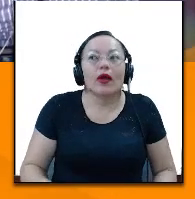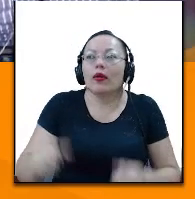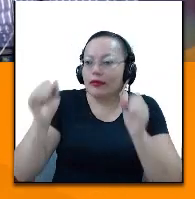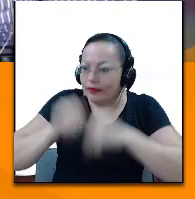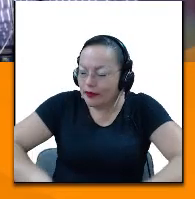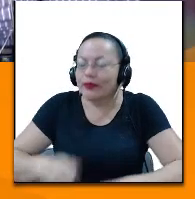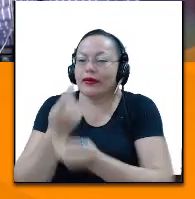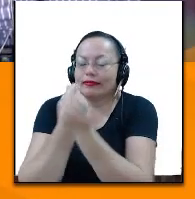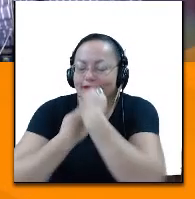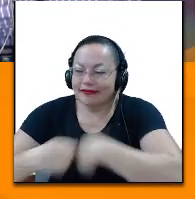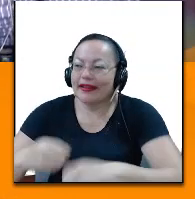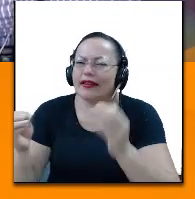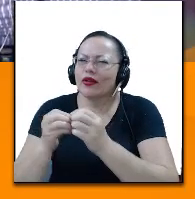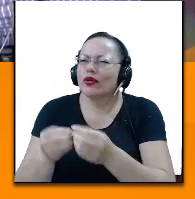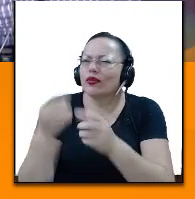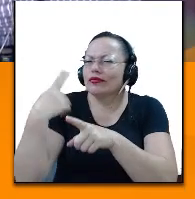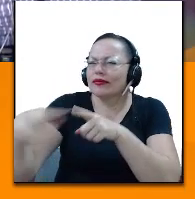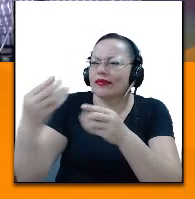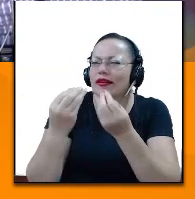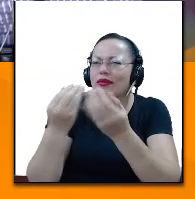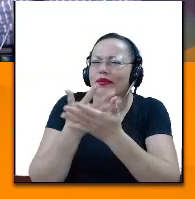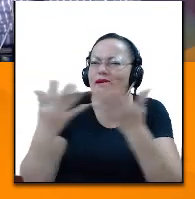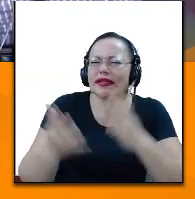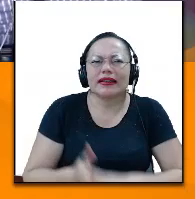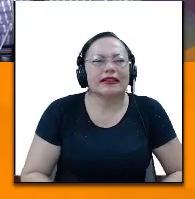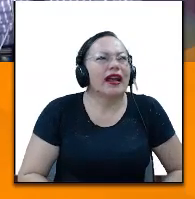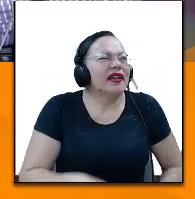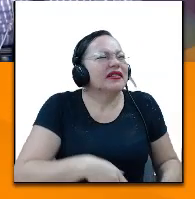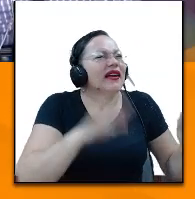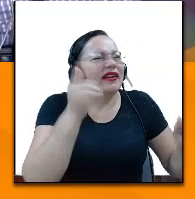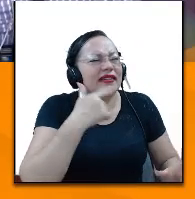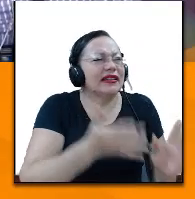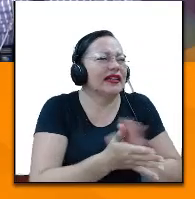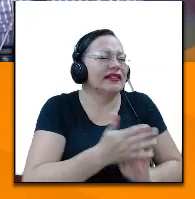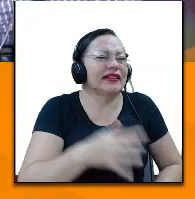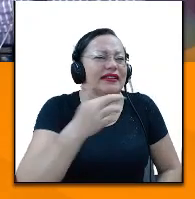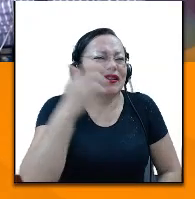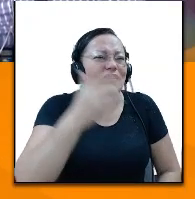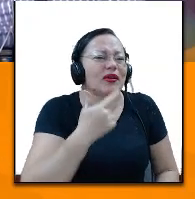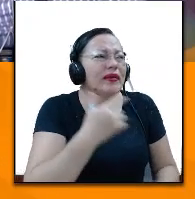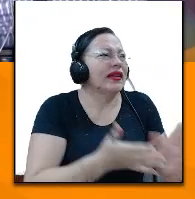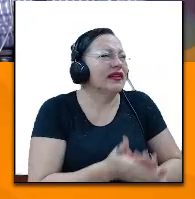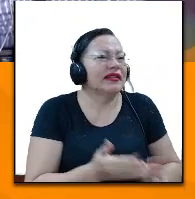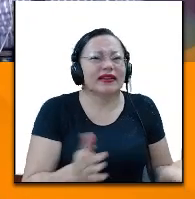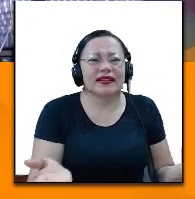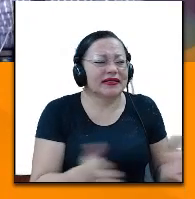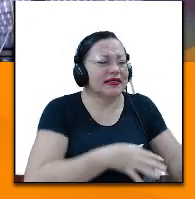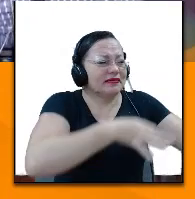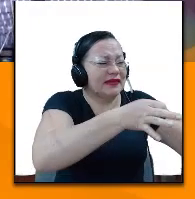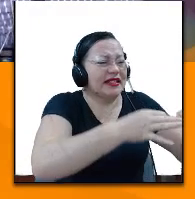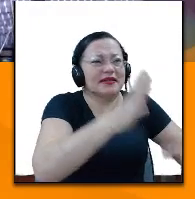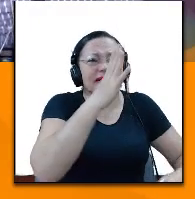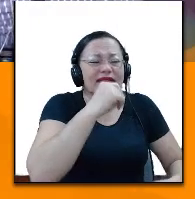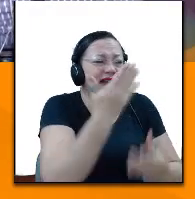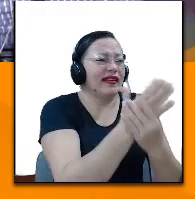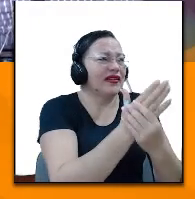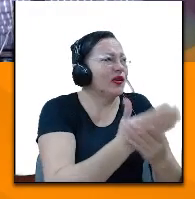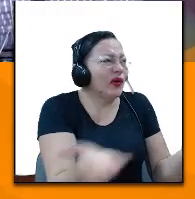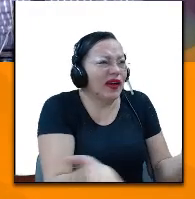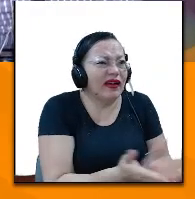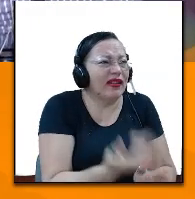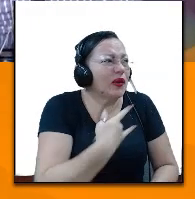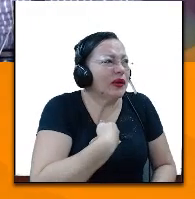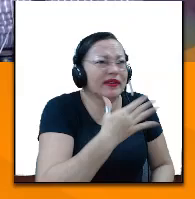Entonces, muchos que estaban diciendo, no, pero es que la carrera que yo quiero estudiar no la dictan aquí, que es que aquí en Dorada no